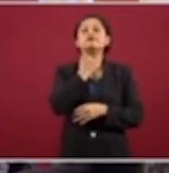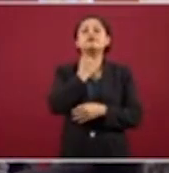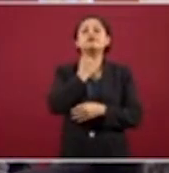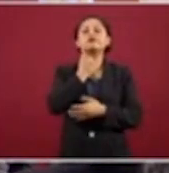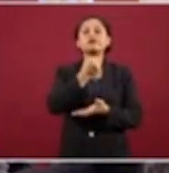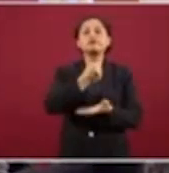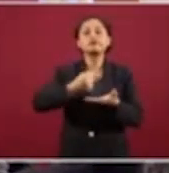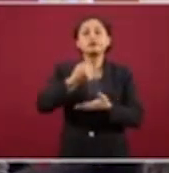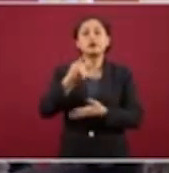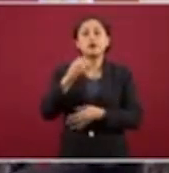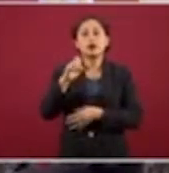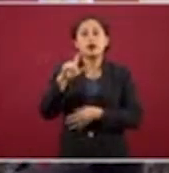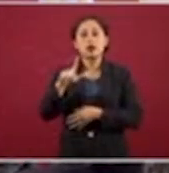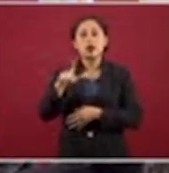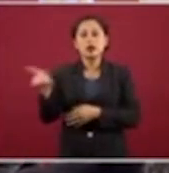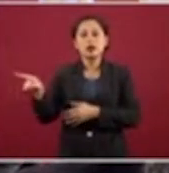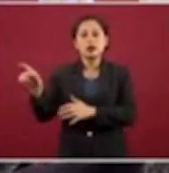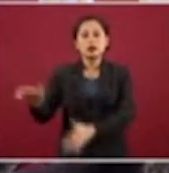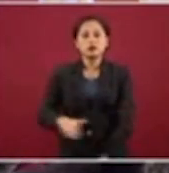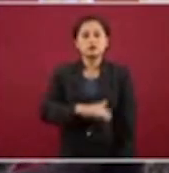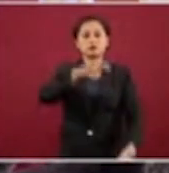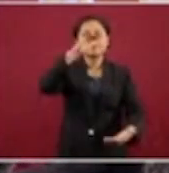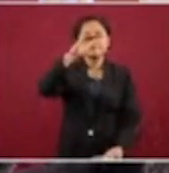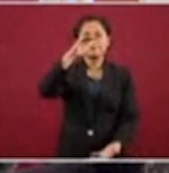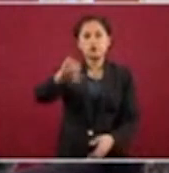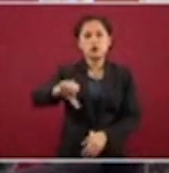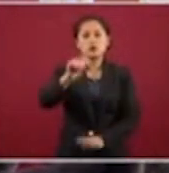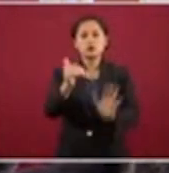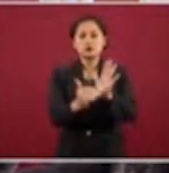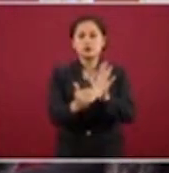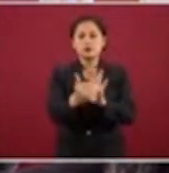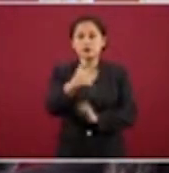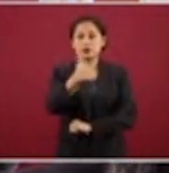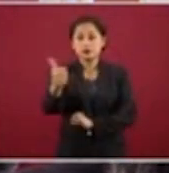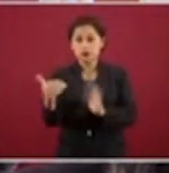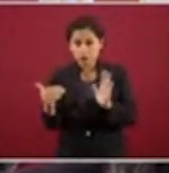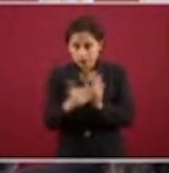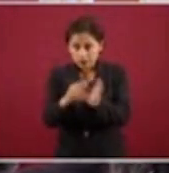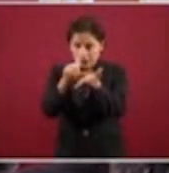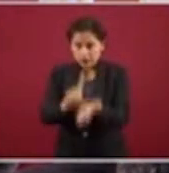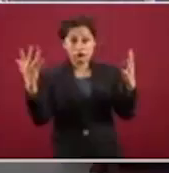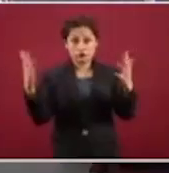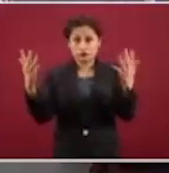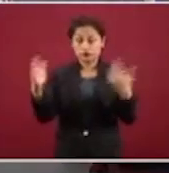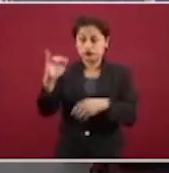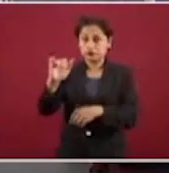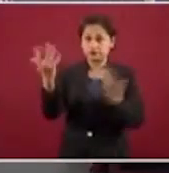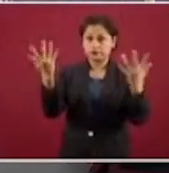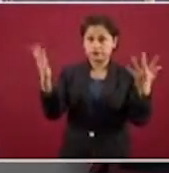11 millones 600 mililitros este apoyo si se ve